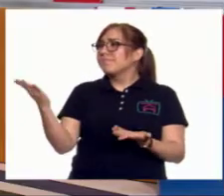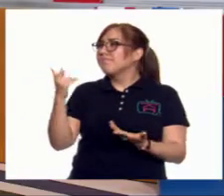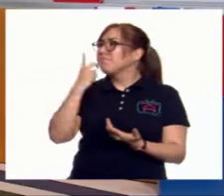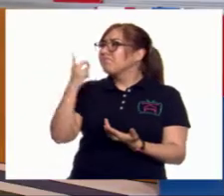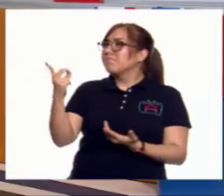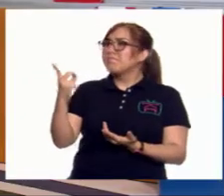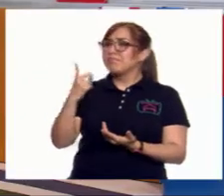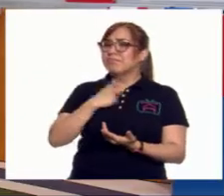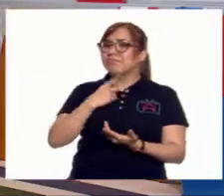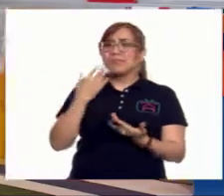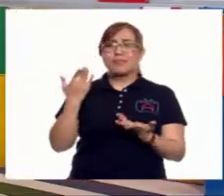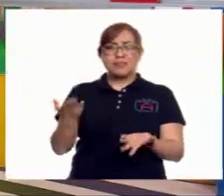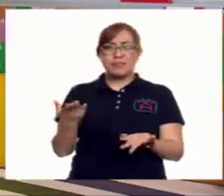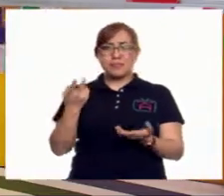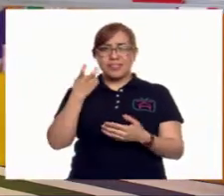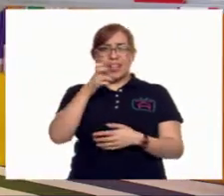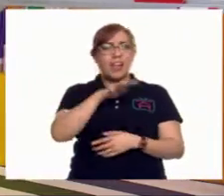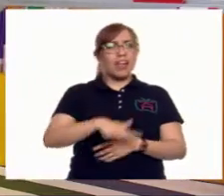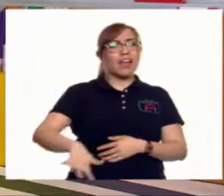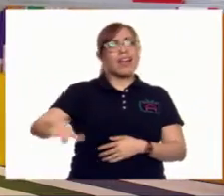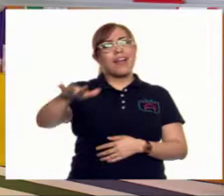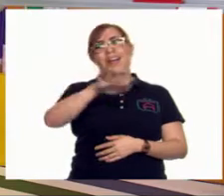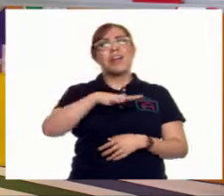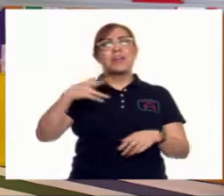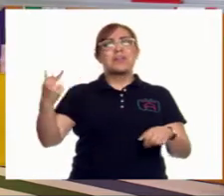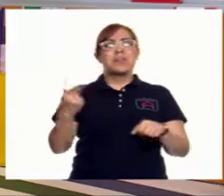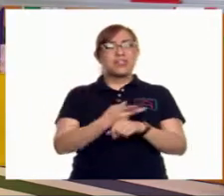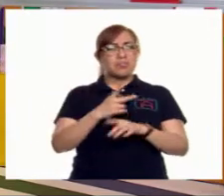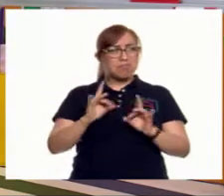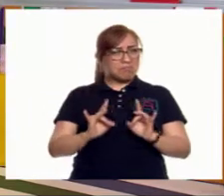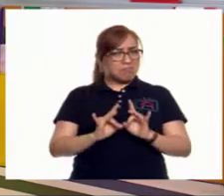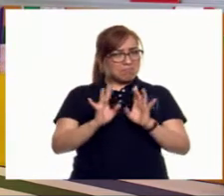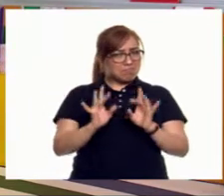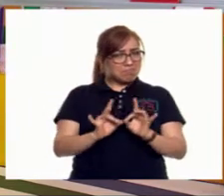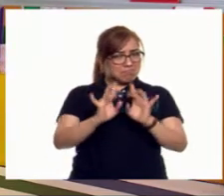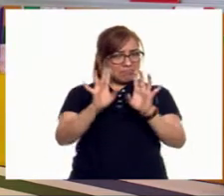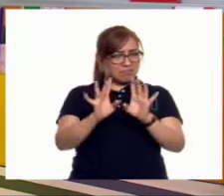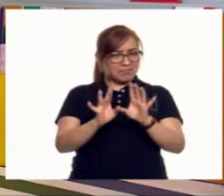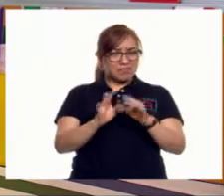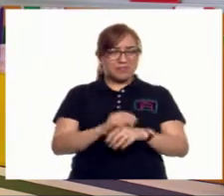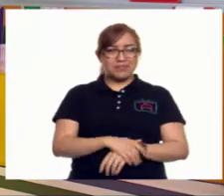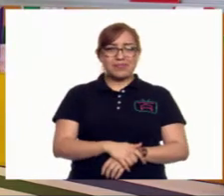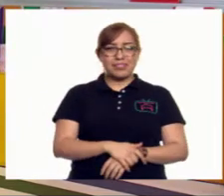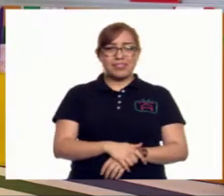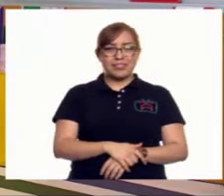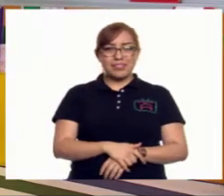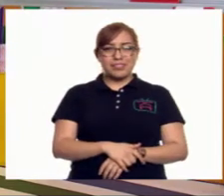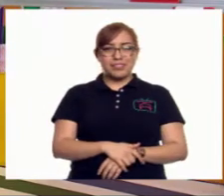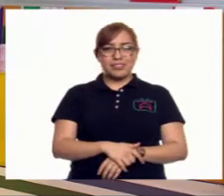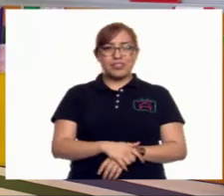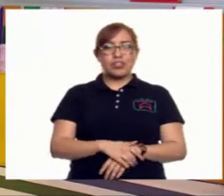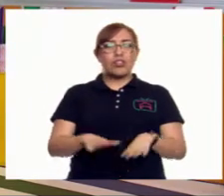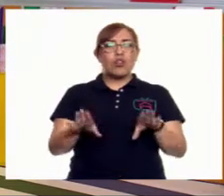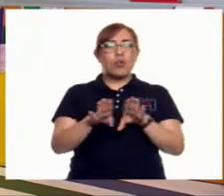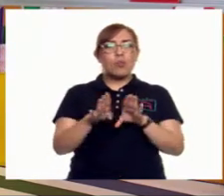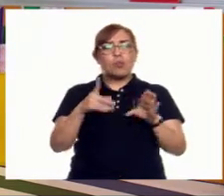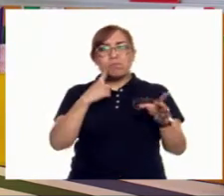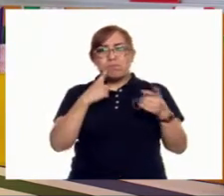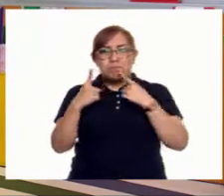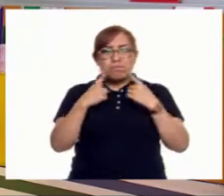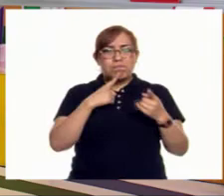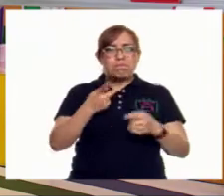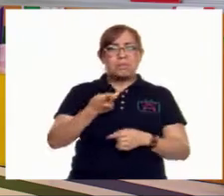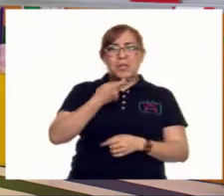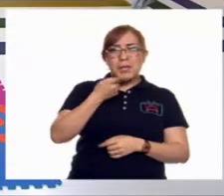comentar con respecto a las situaciones que se viven específicamente en cuestión de cómo hablan, de cómo se expresan?